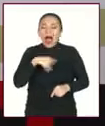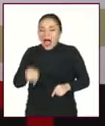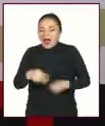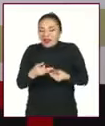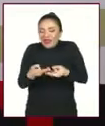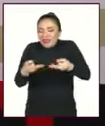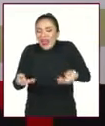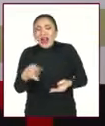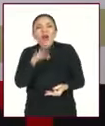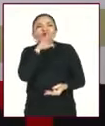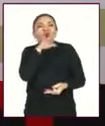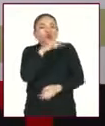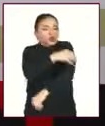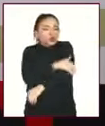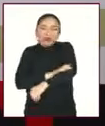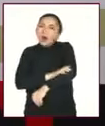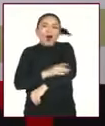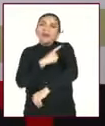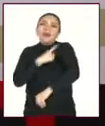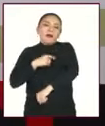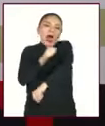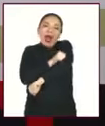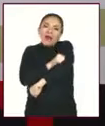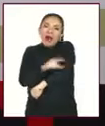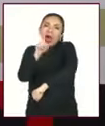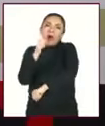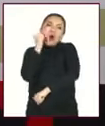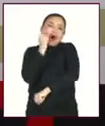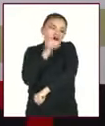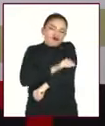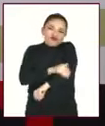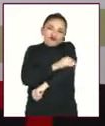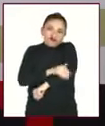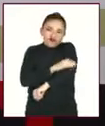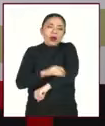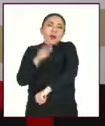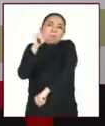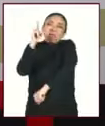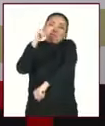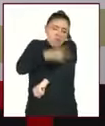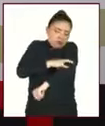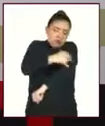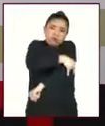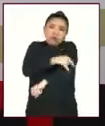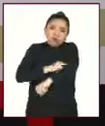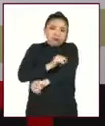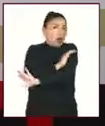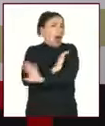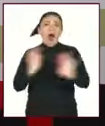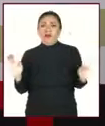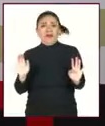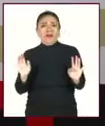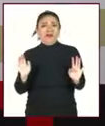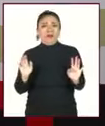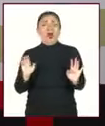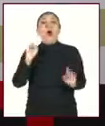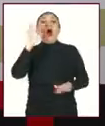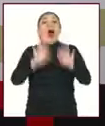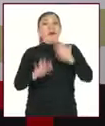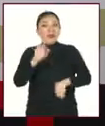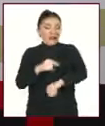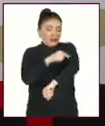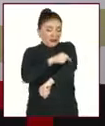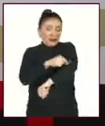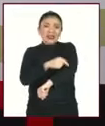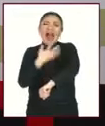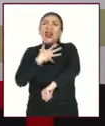contaminadas. Lo ideal ahí sería lavar. Agua, jabón y una gasita. Muchas veces hay que tallar fuerte para que